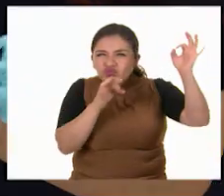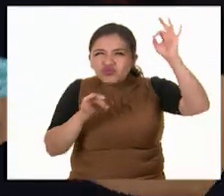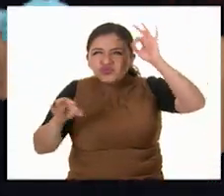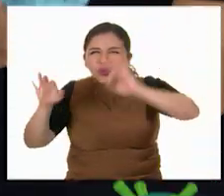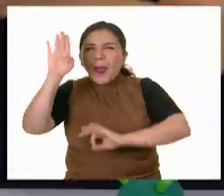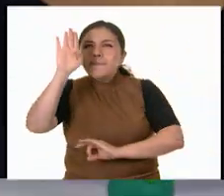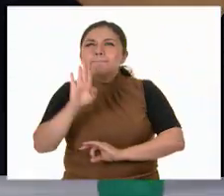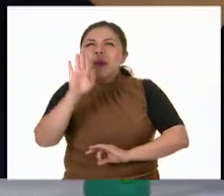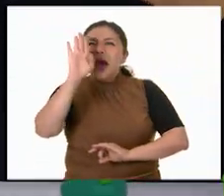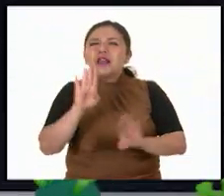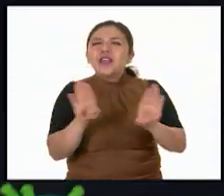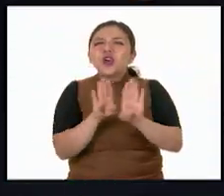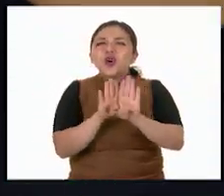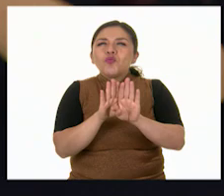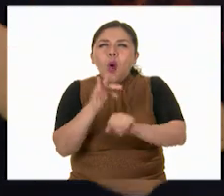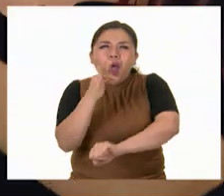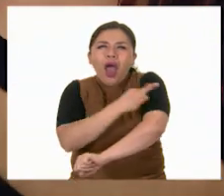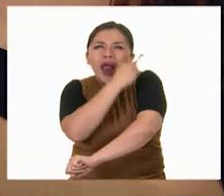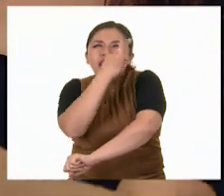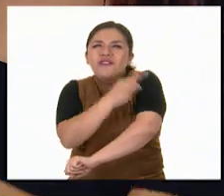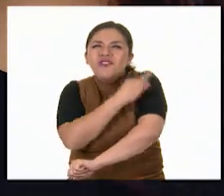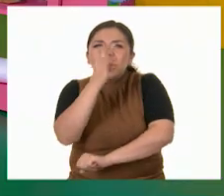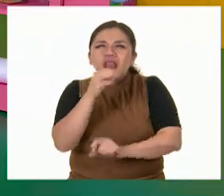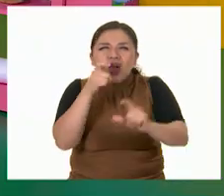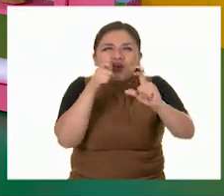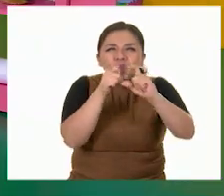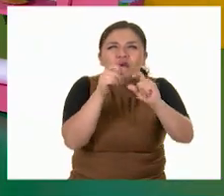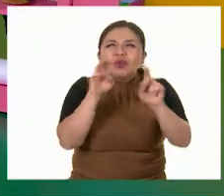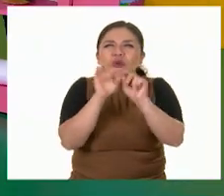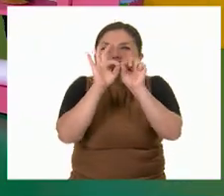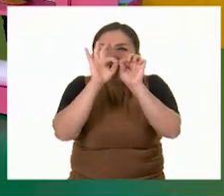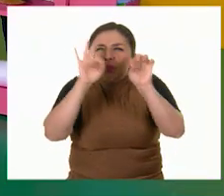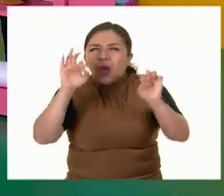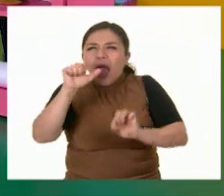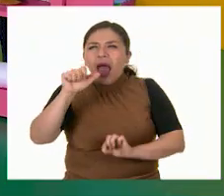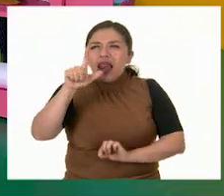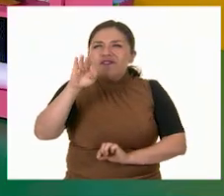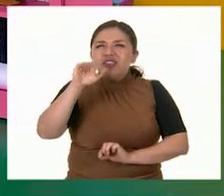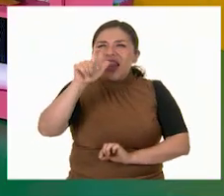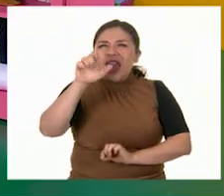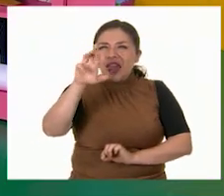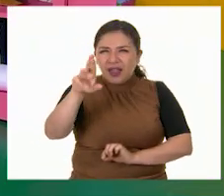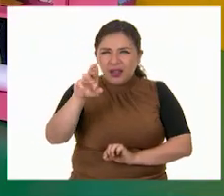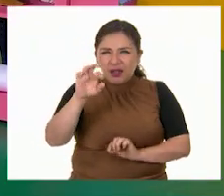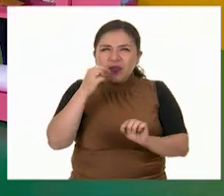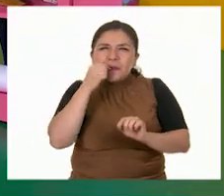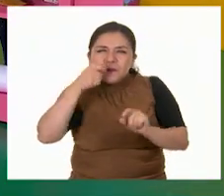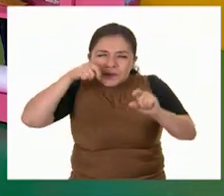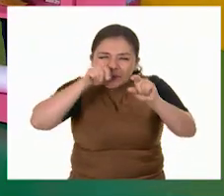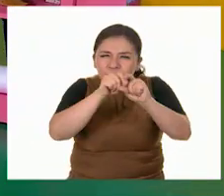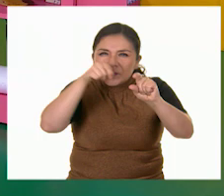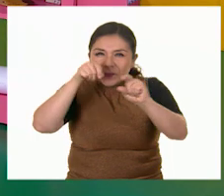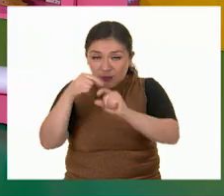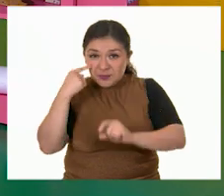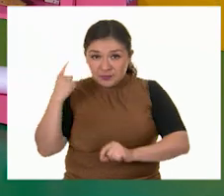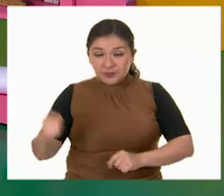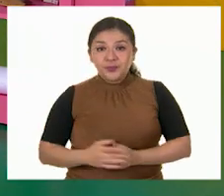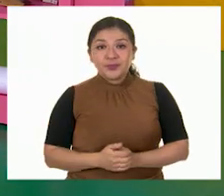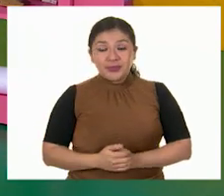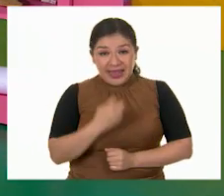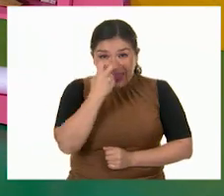parecen alfileres. Mira. Ah, sí. Los voy a poner por aquí. Muy bien. Y mira,